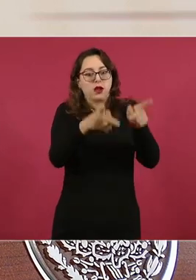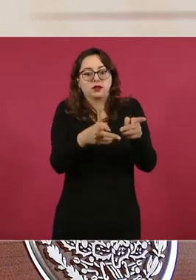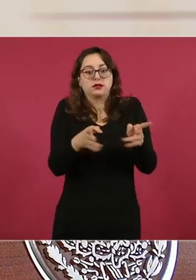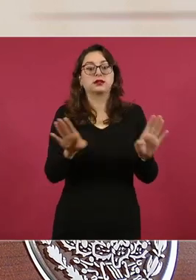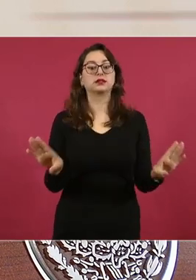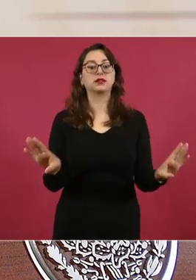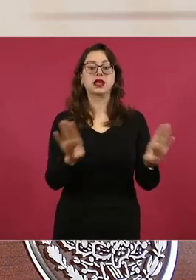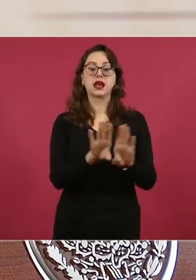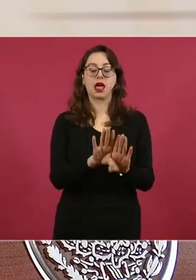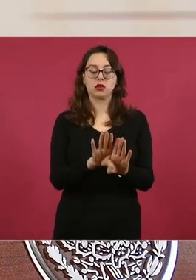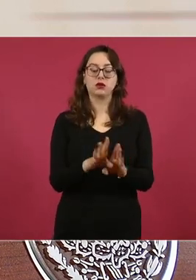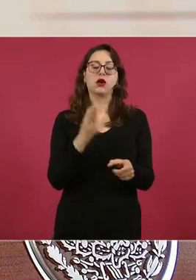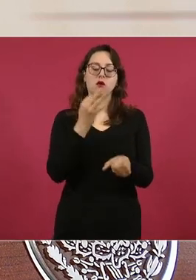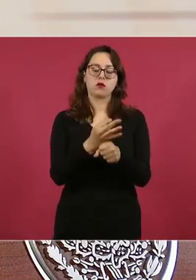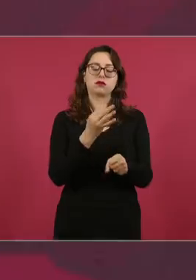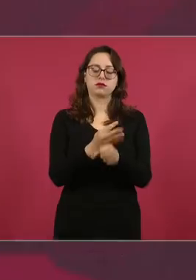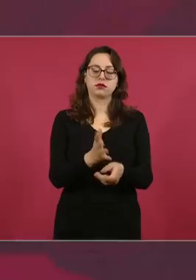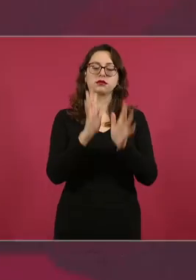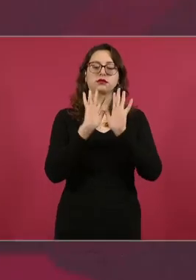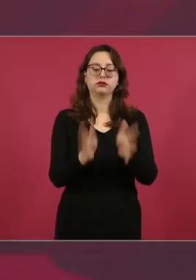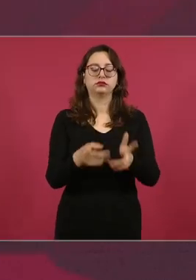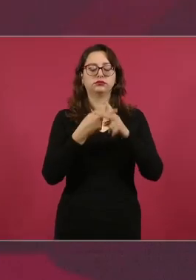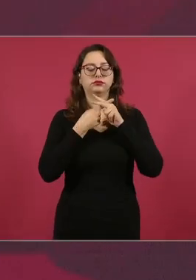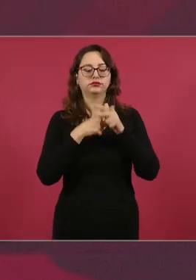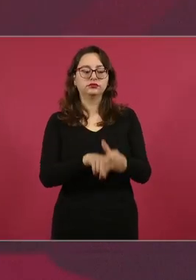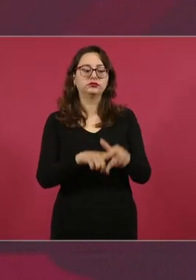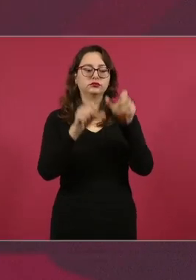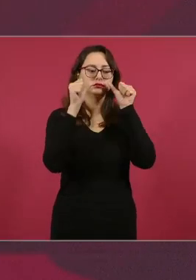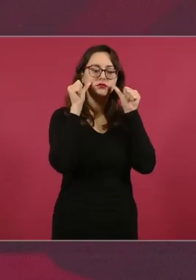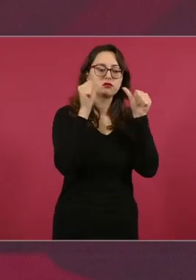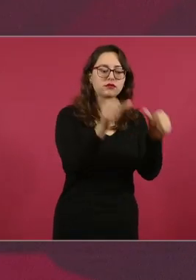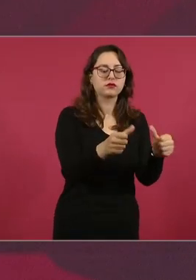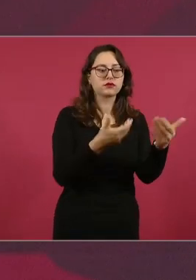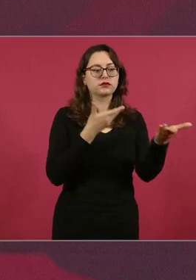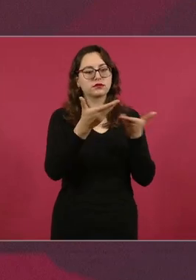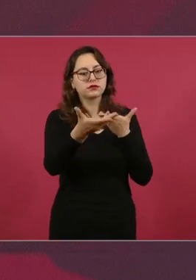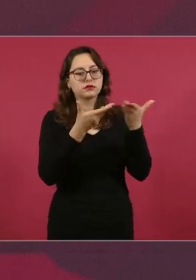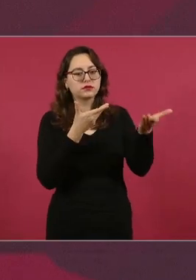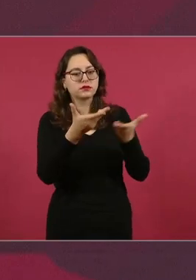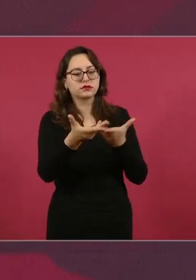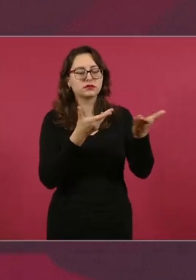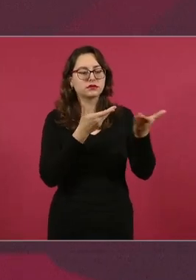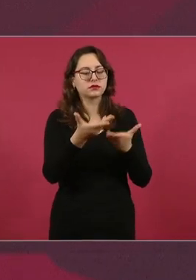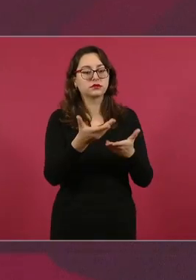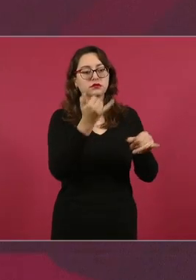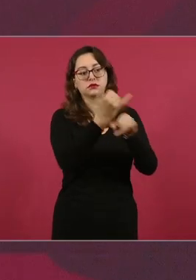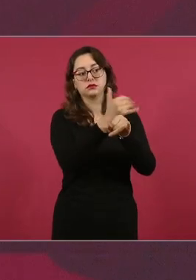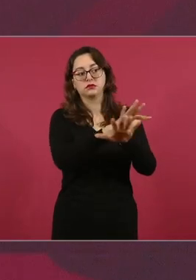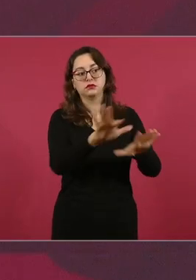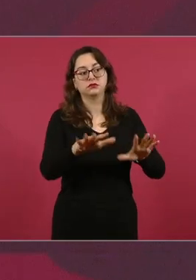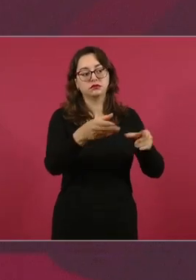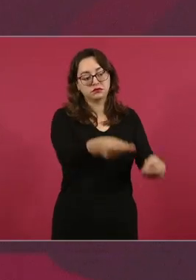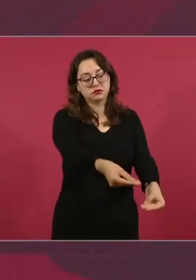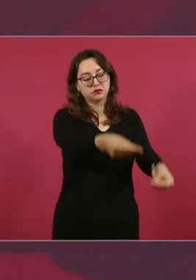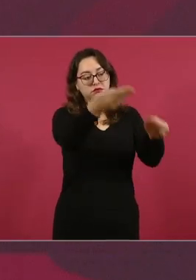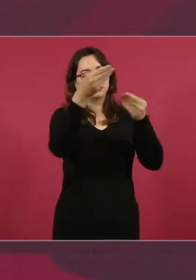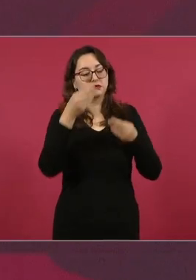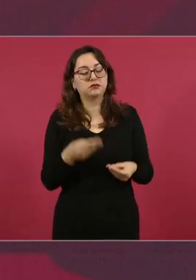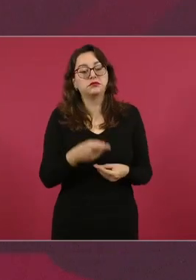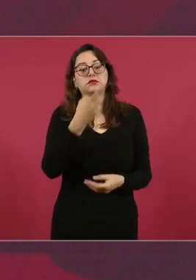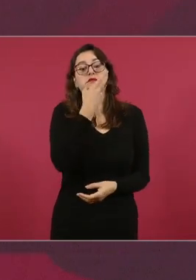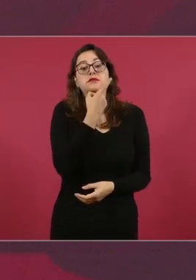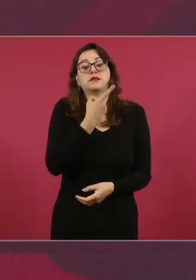está atendiendo, de acuerdo al último informe de